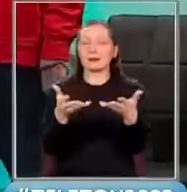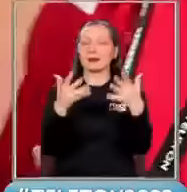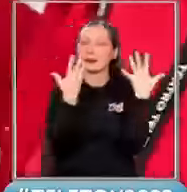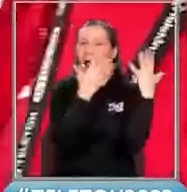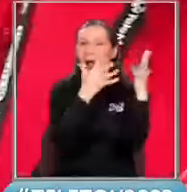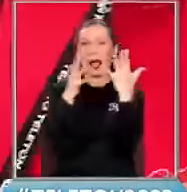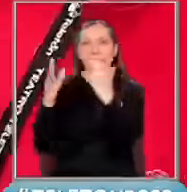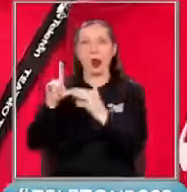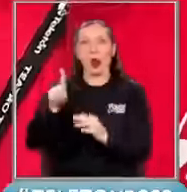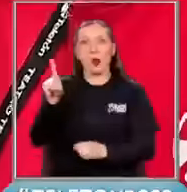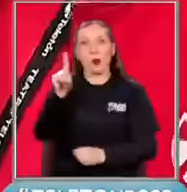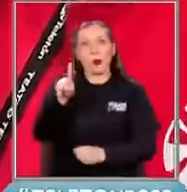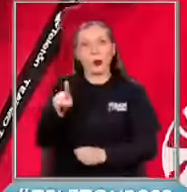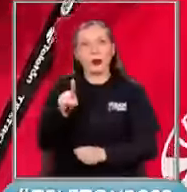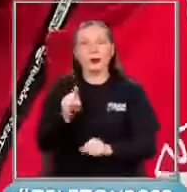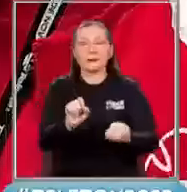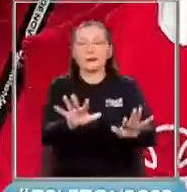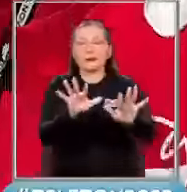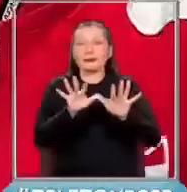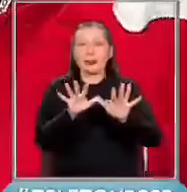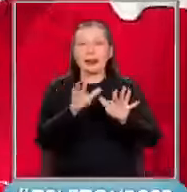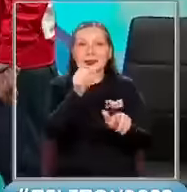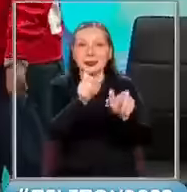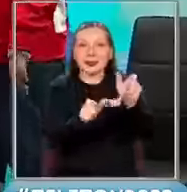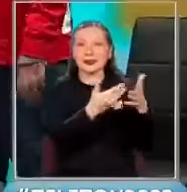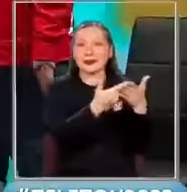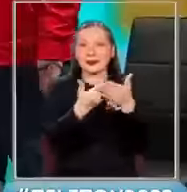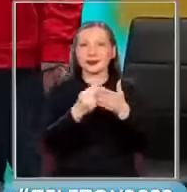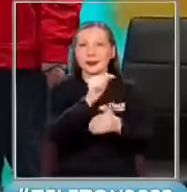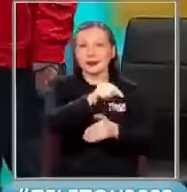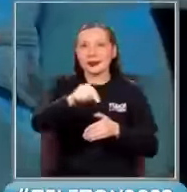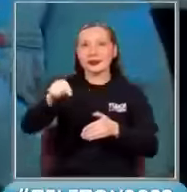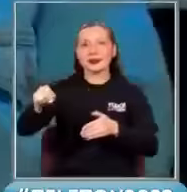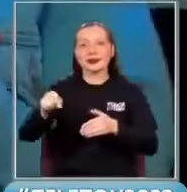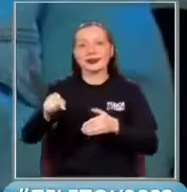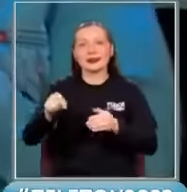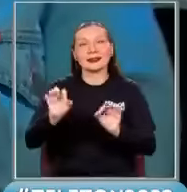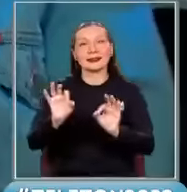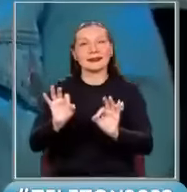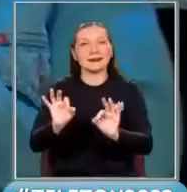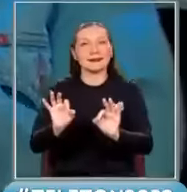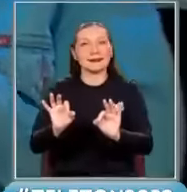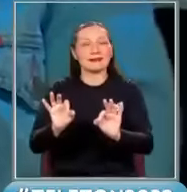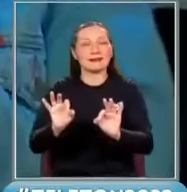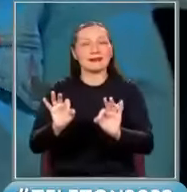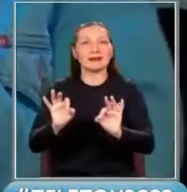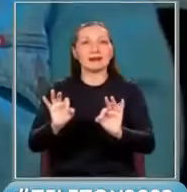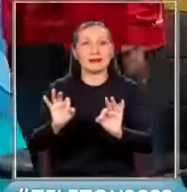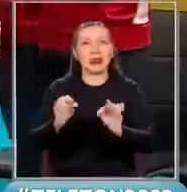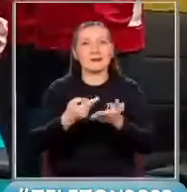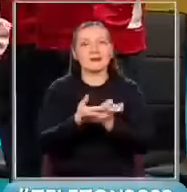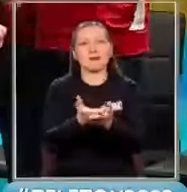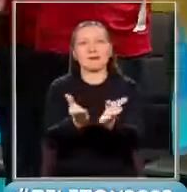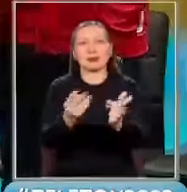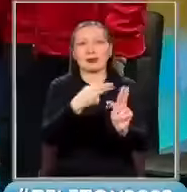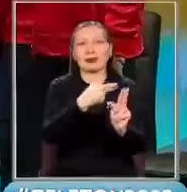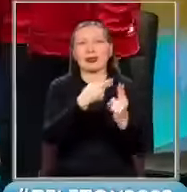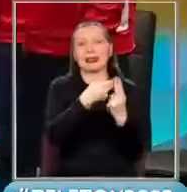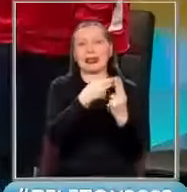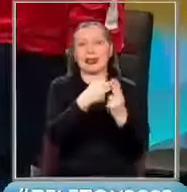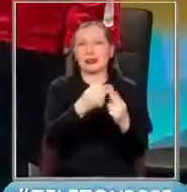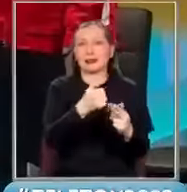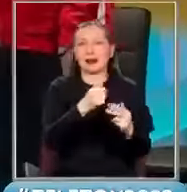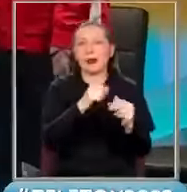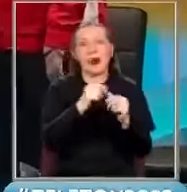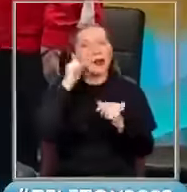aplauso para Luis, para sus maravillosos estudiantes y para esta magnífica obra de Teletón que cumple